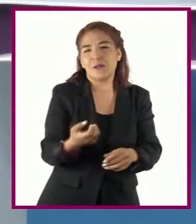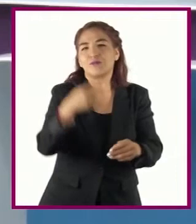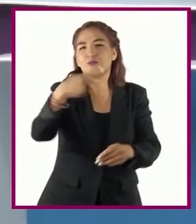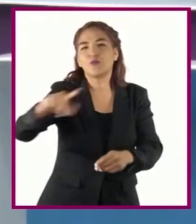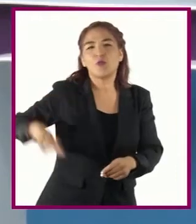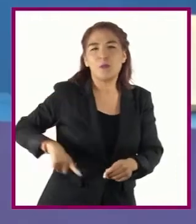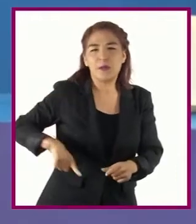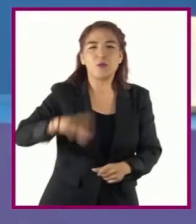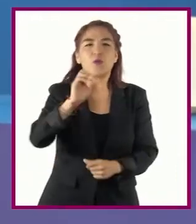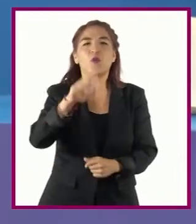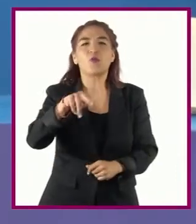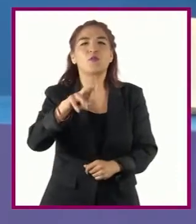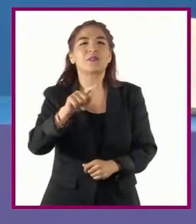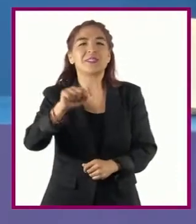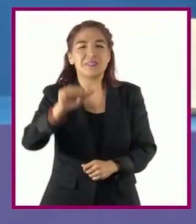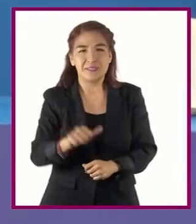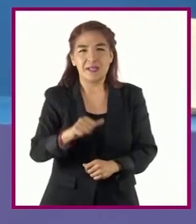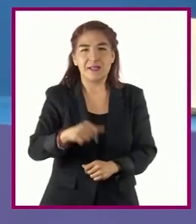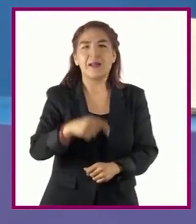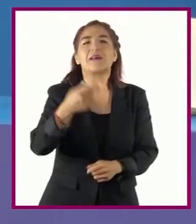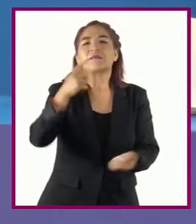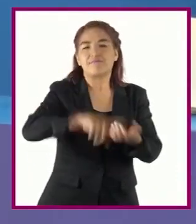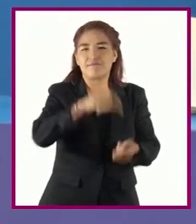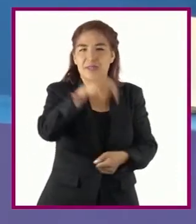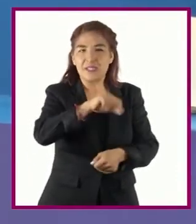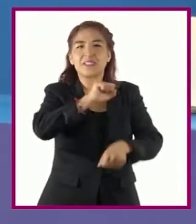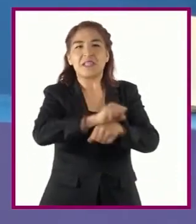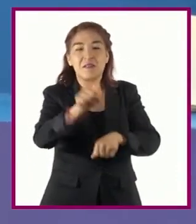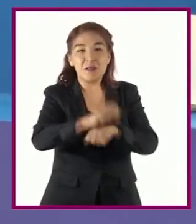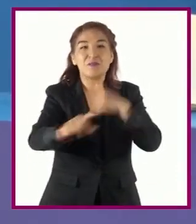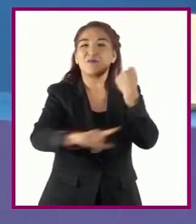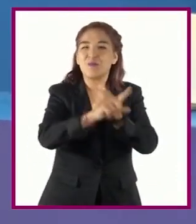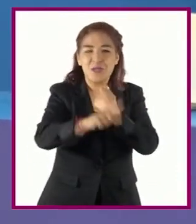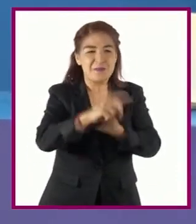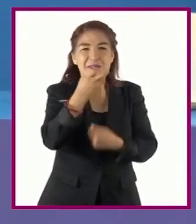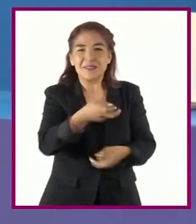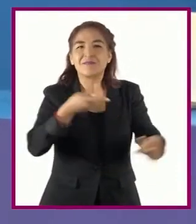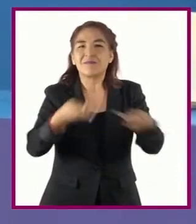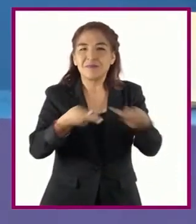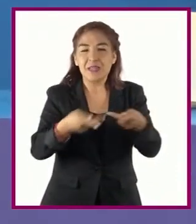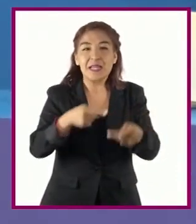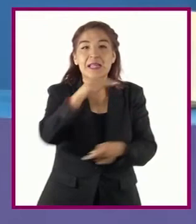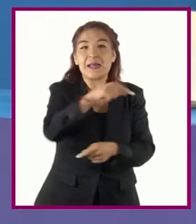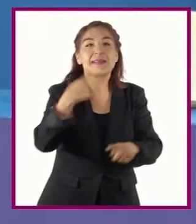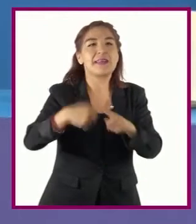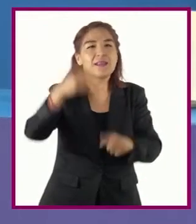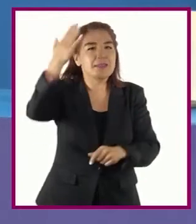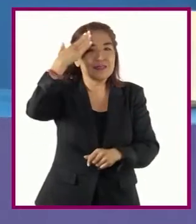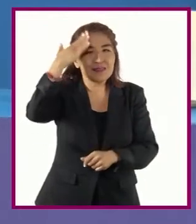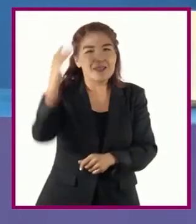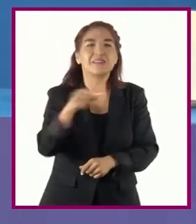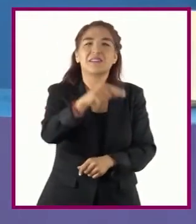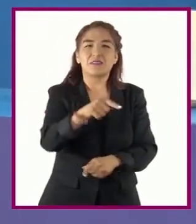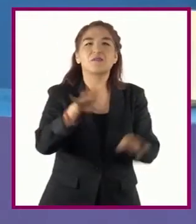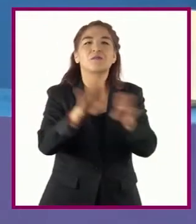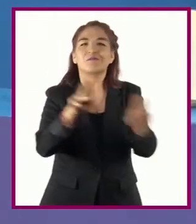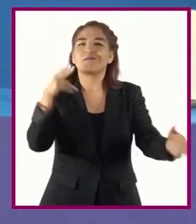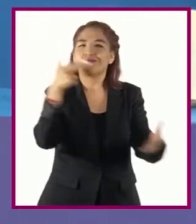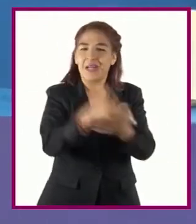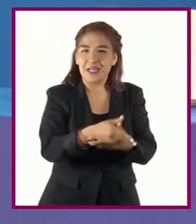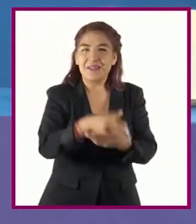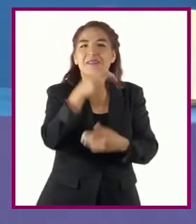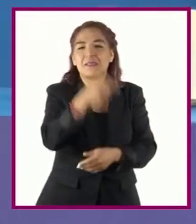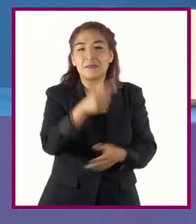Salvador. Sin embargo, las disputas al interior de esta organización con uno de sus líderes ocasionaron su fusilamiento